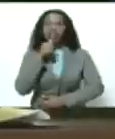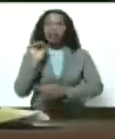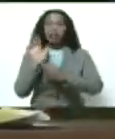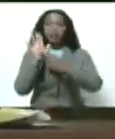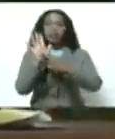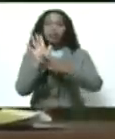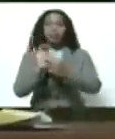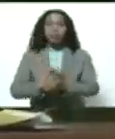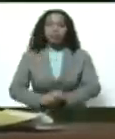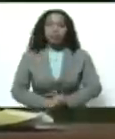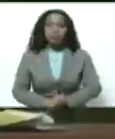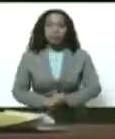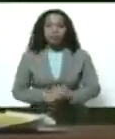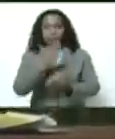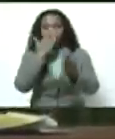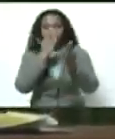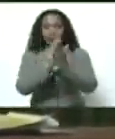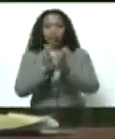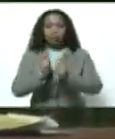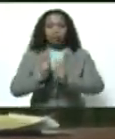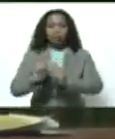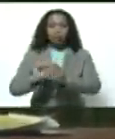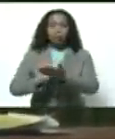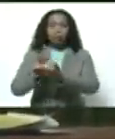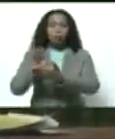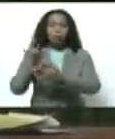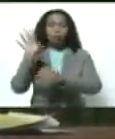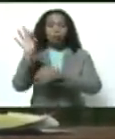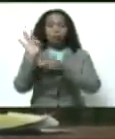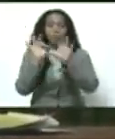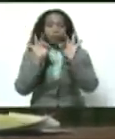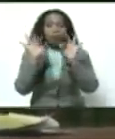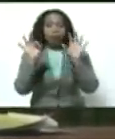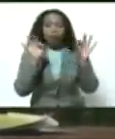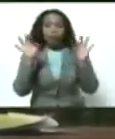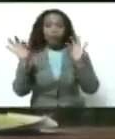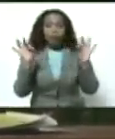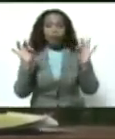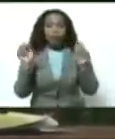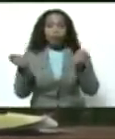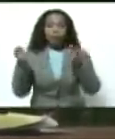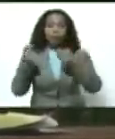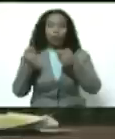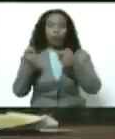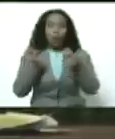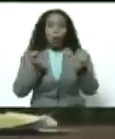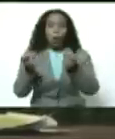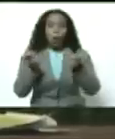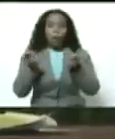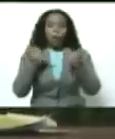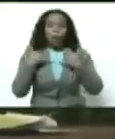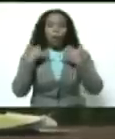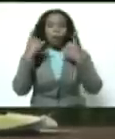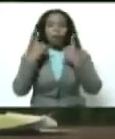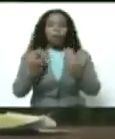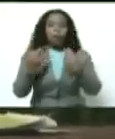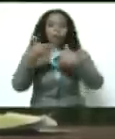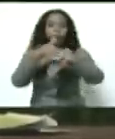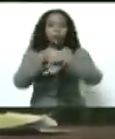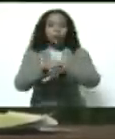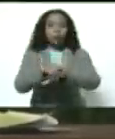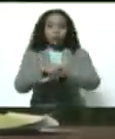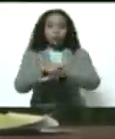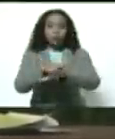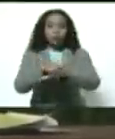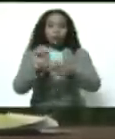representan. Frente a los intentos de exclusión y selectividad, urge afianzar los mecanismos auténticos de integración y